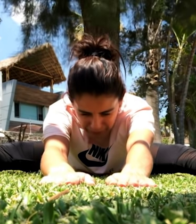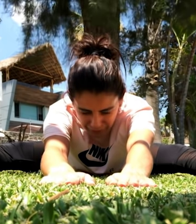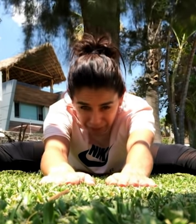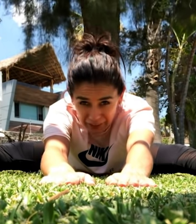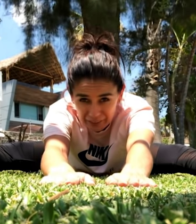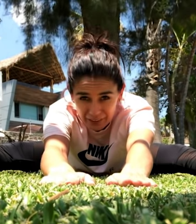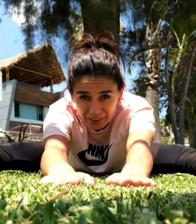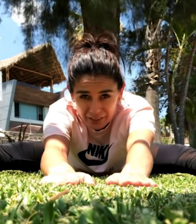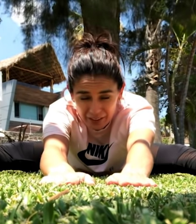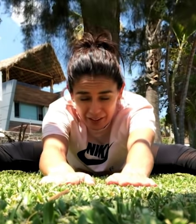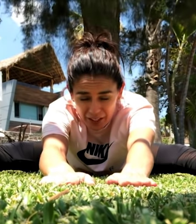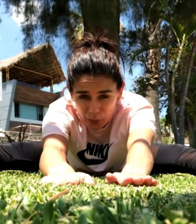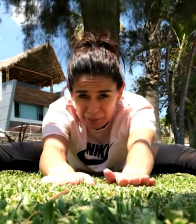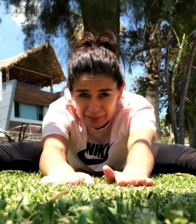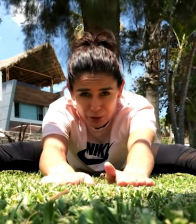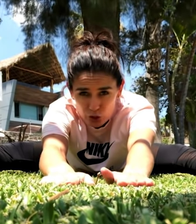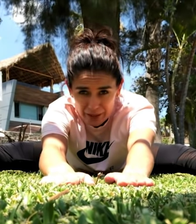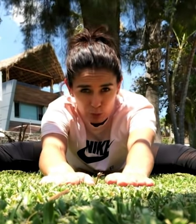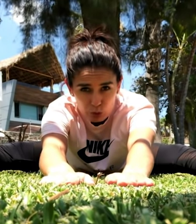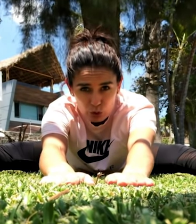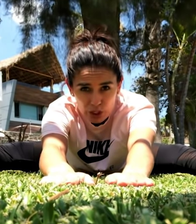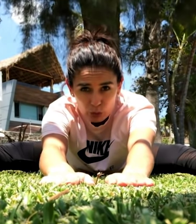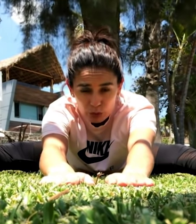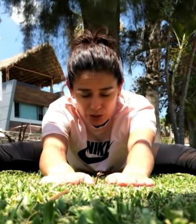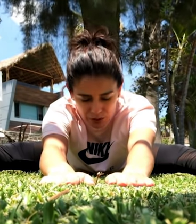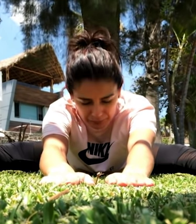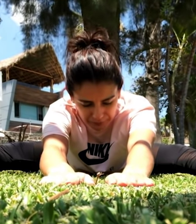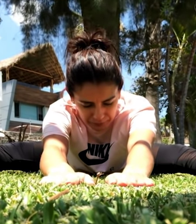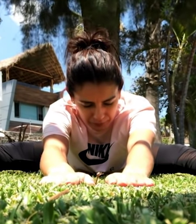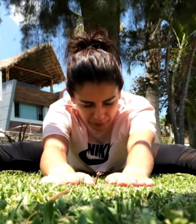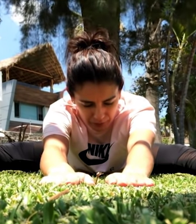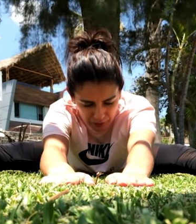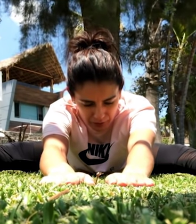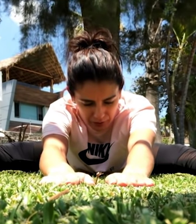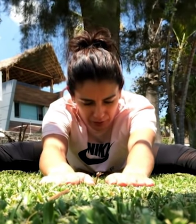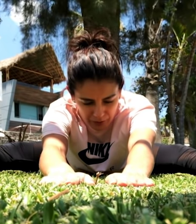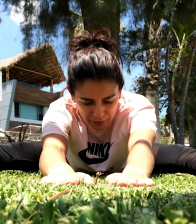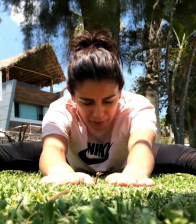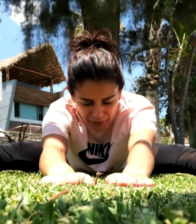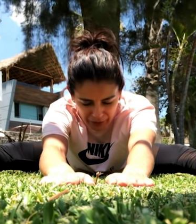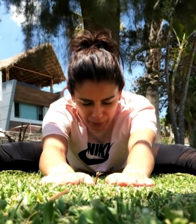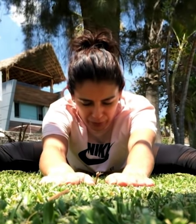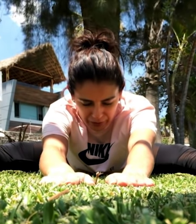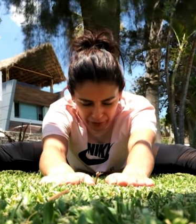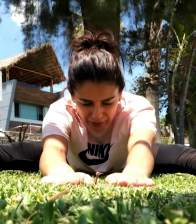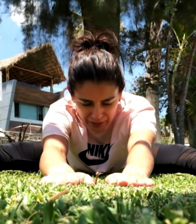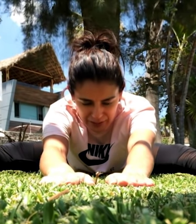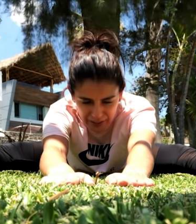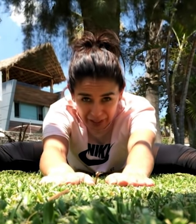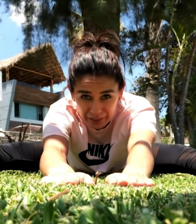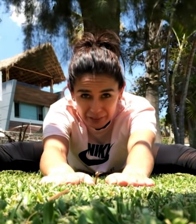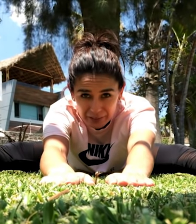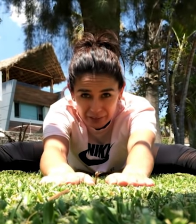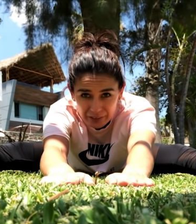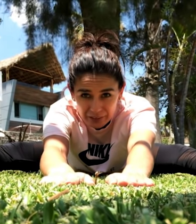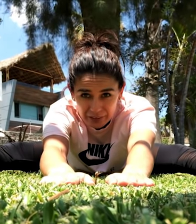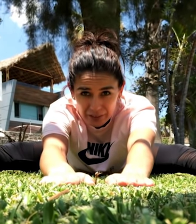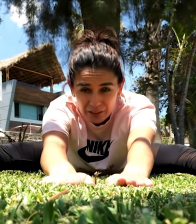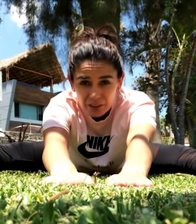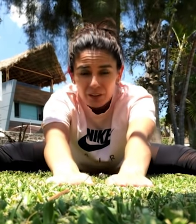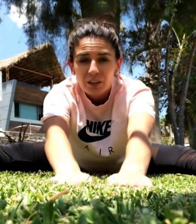no sin frente igualmente nos quedamos unos segundos para poder estirar